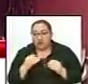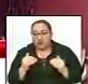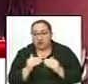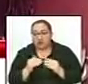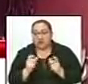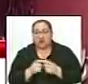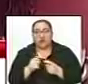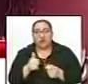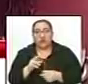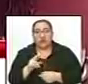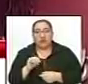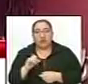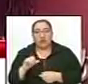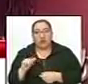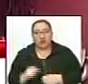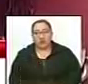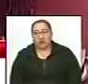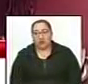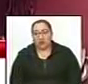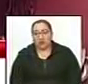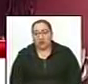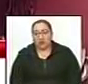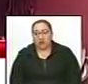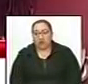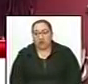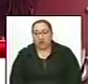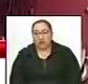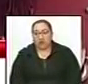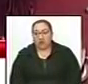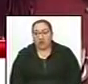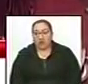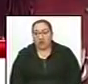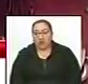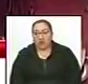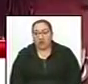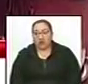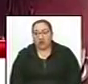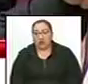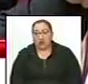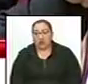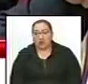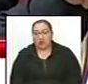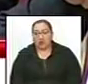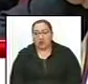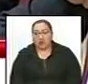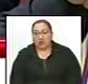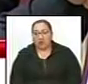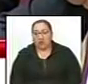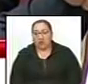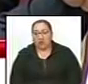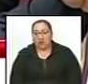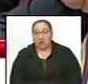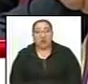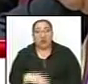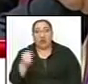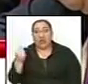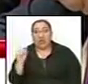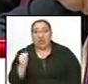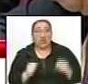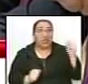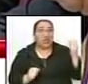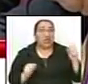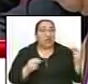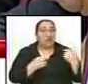línea de la congresista Aramayo quisiera hacer un repaso de lo que está pasando, ¿no? La derecha y la izquierda